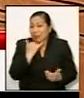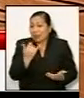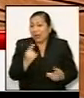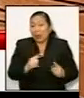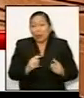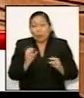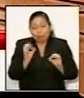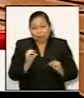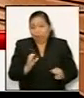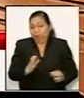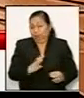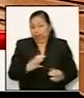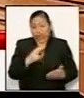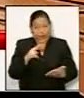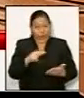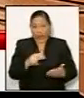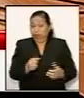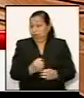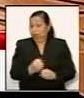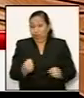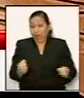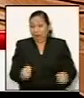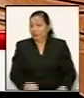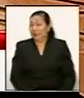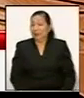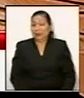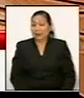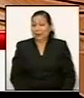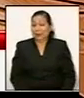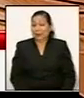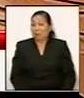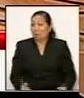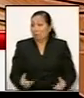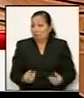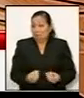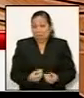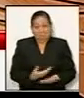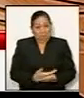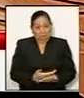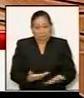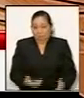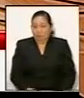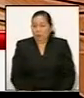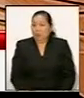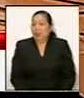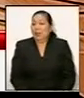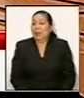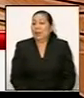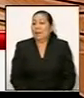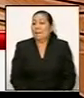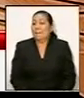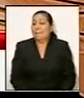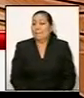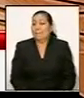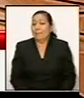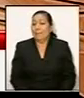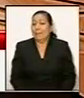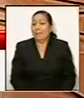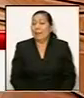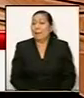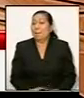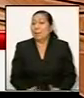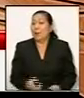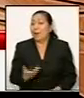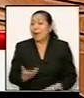algunos muy serios evidentemente resultan creciendo relativamente pocos no debería haber ningún no es pero